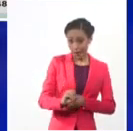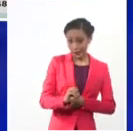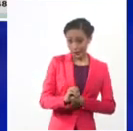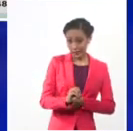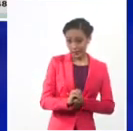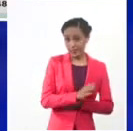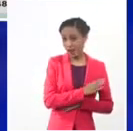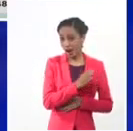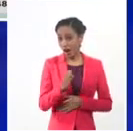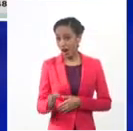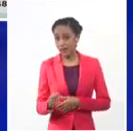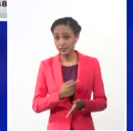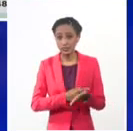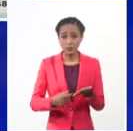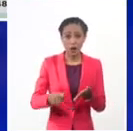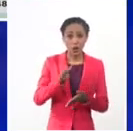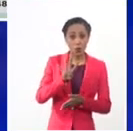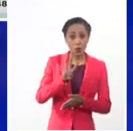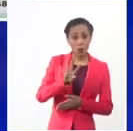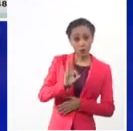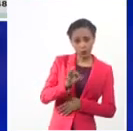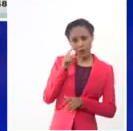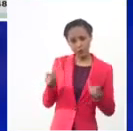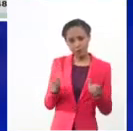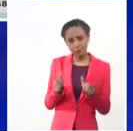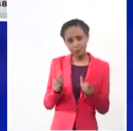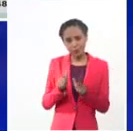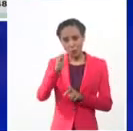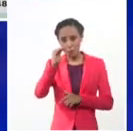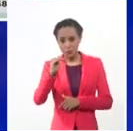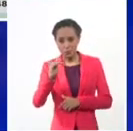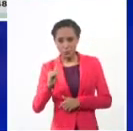que tuvimos, solo para recordar,